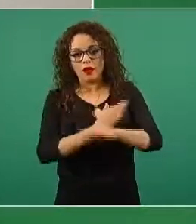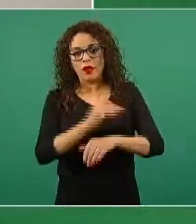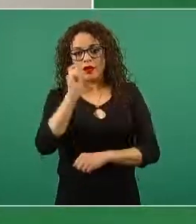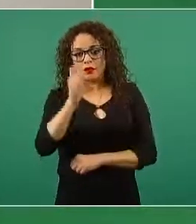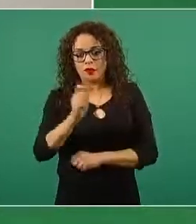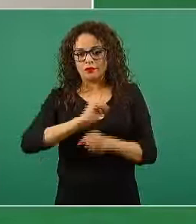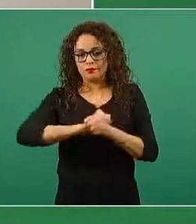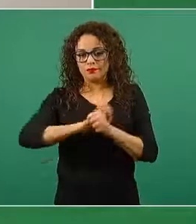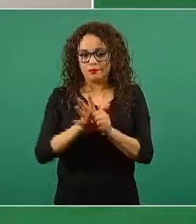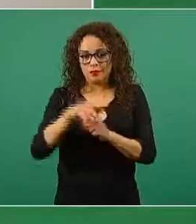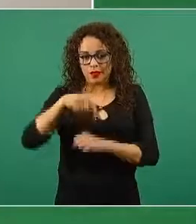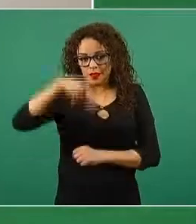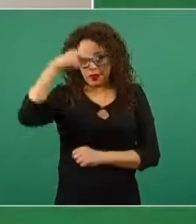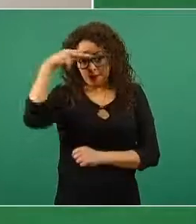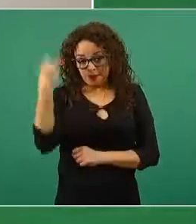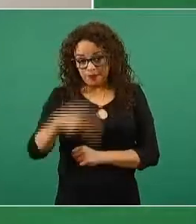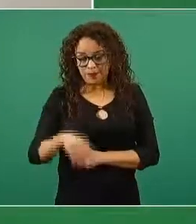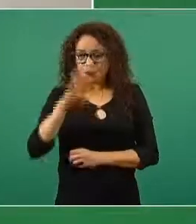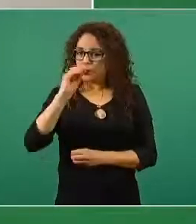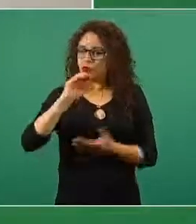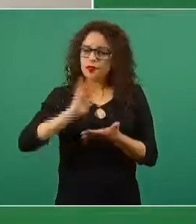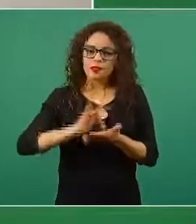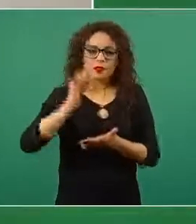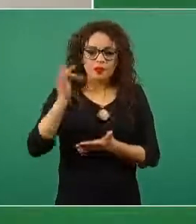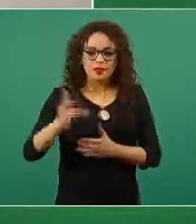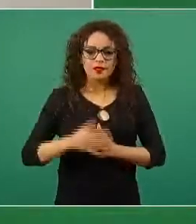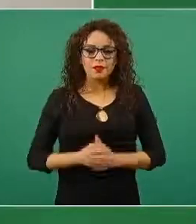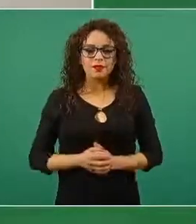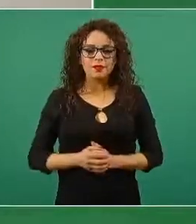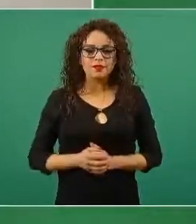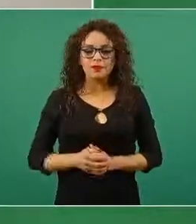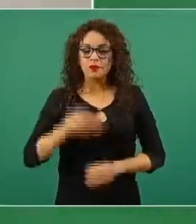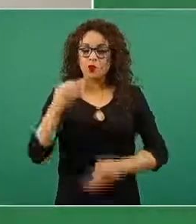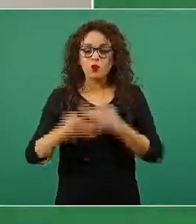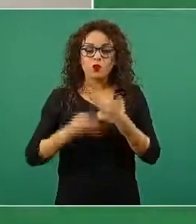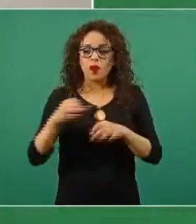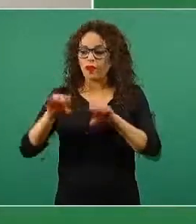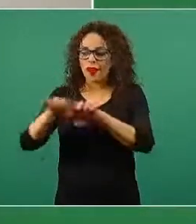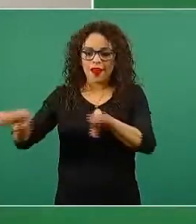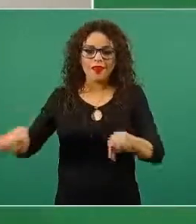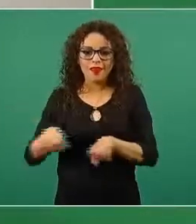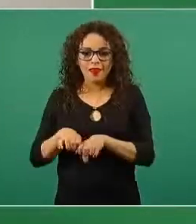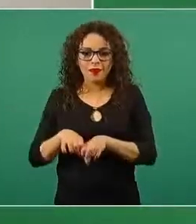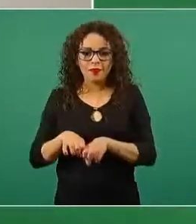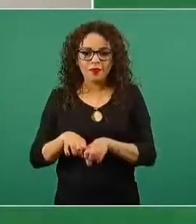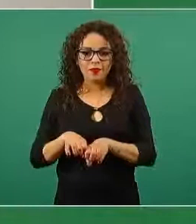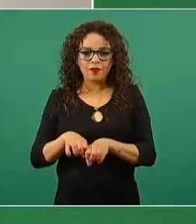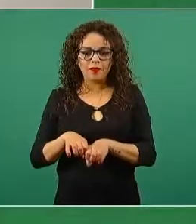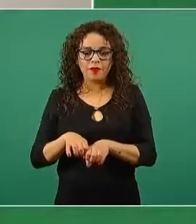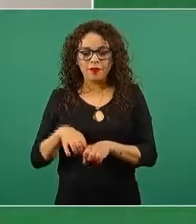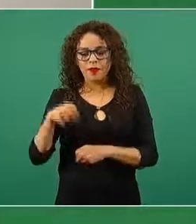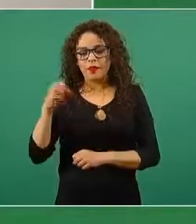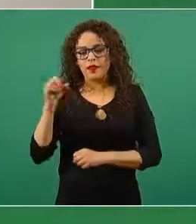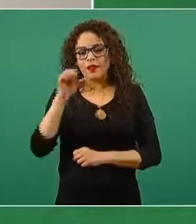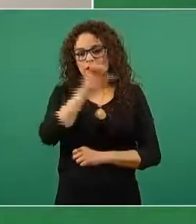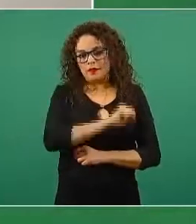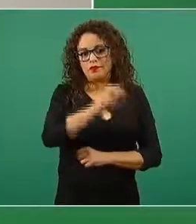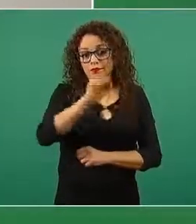la COVID-19 en nuestro país. Muchísimas gracias a todo el equipo de la Secretaría de Salud